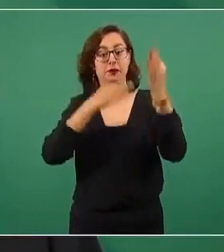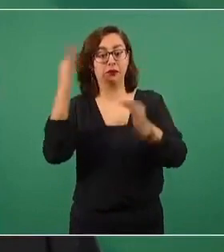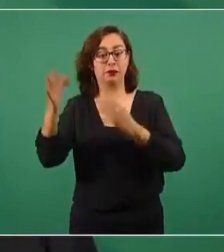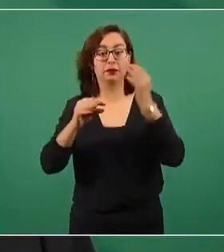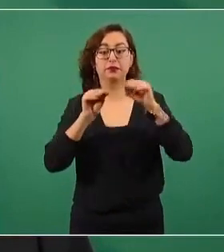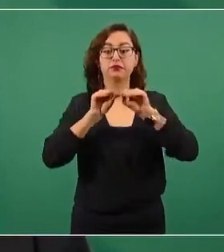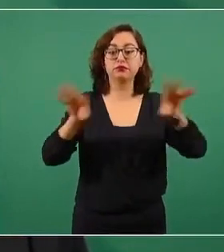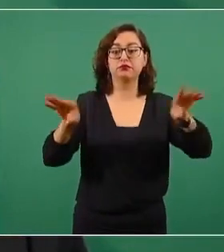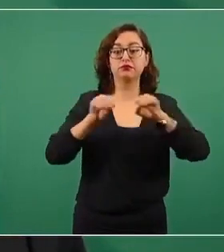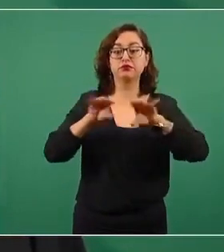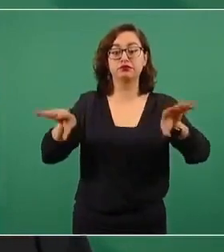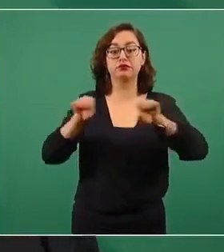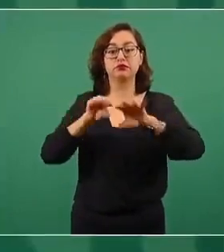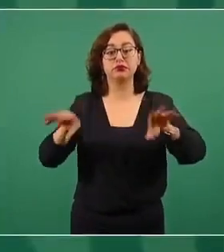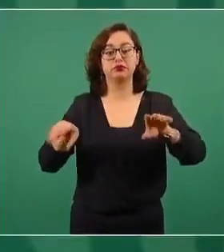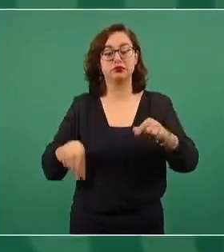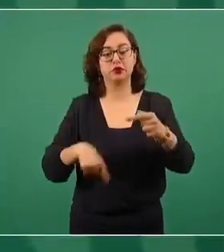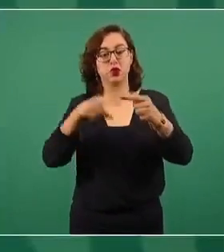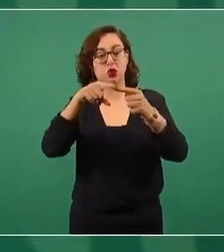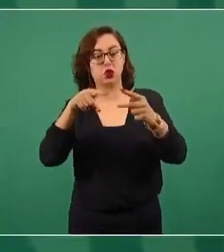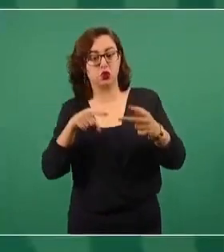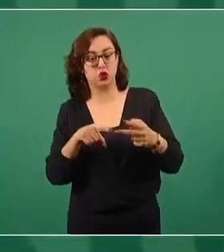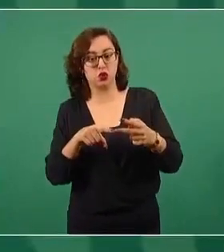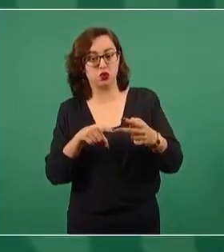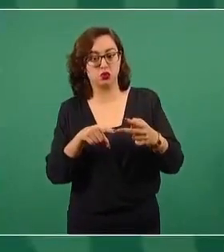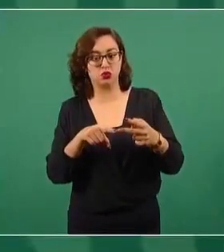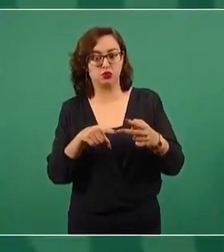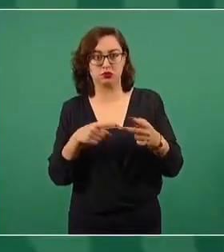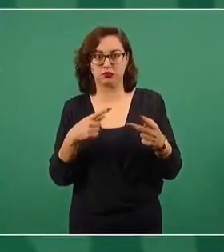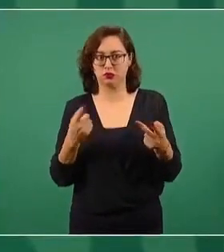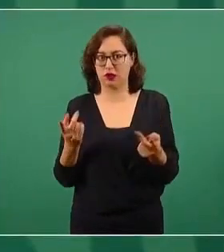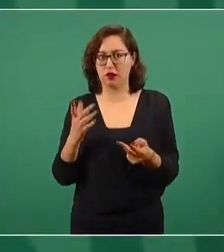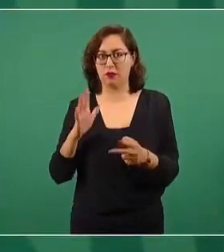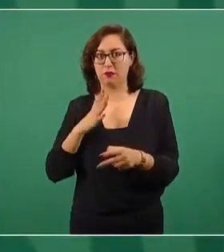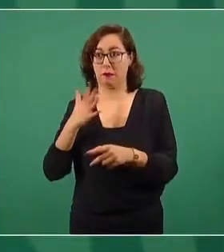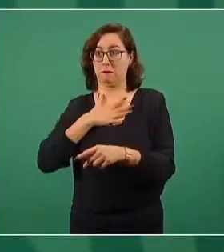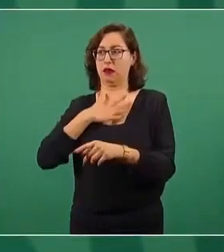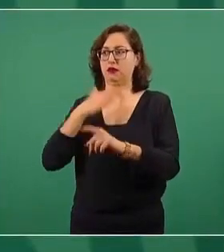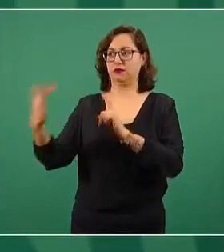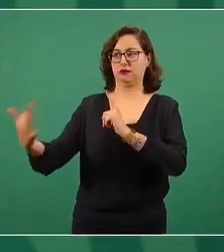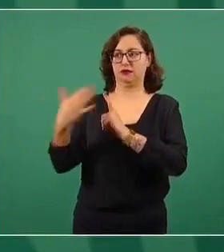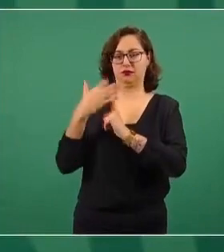orientación, no quiero llamarle publicidad, 2 campañas.